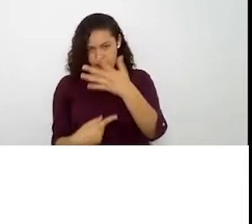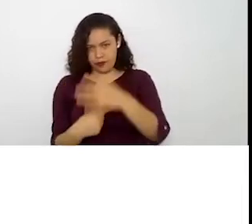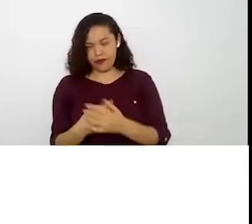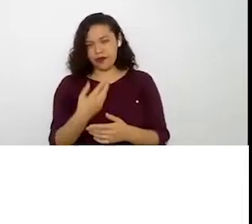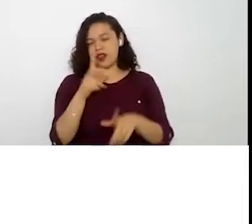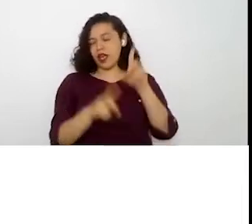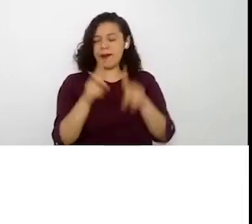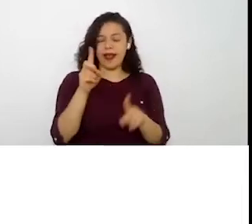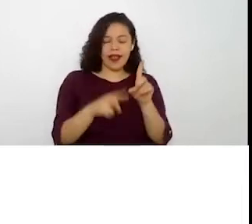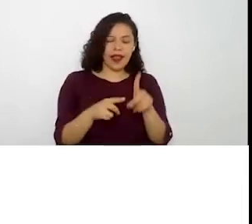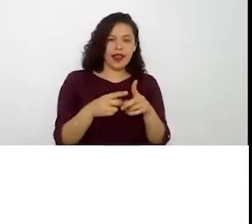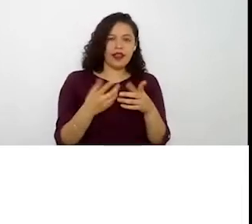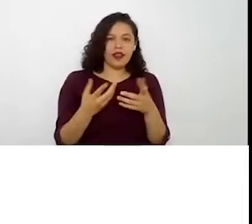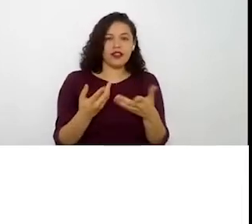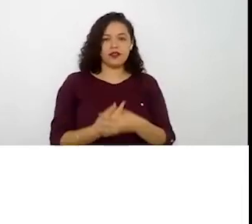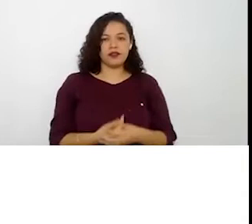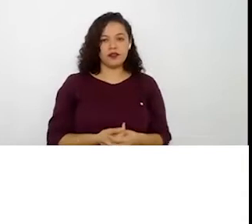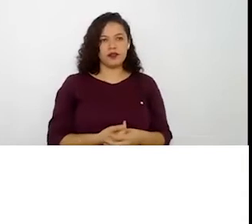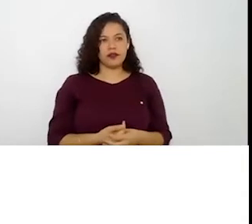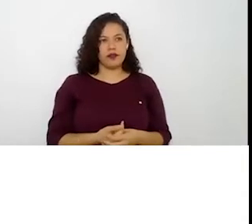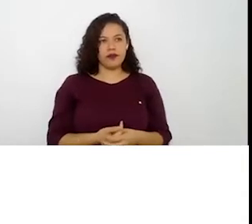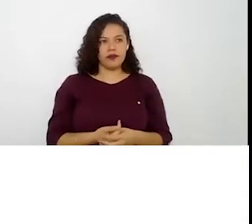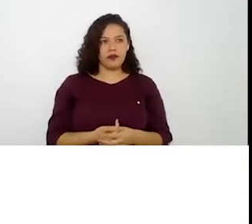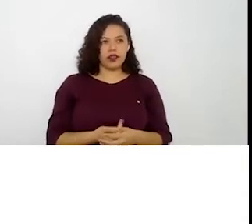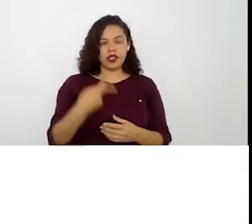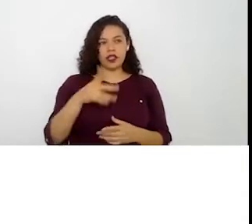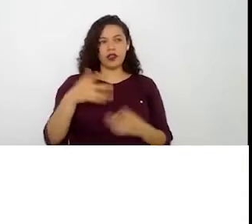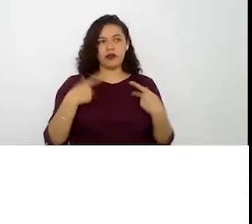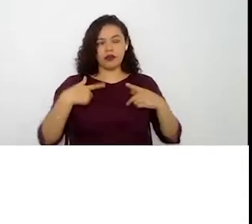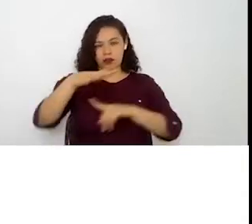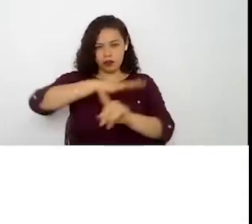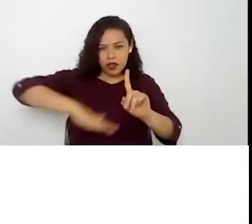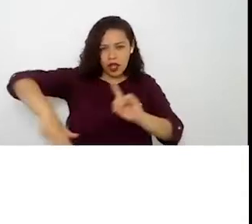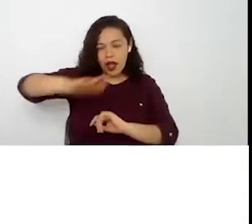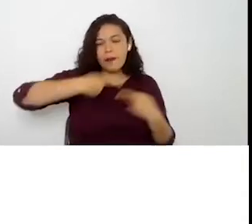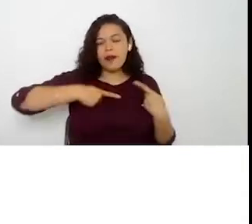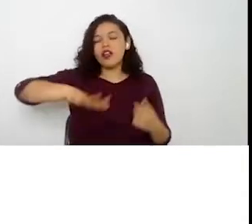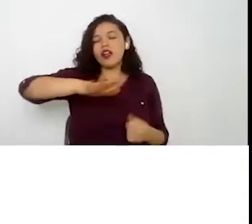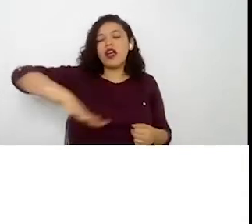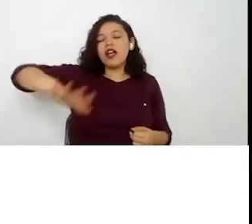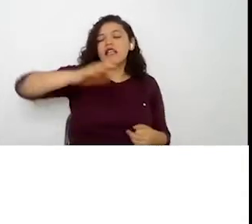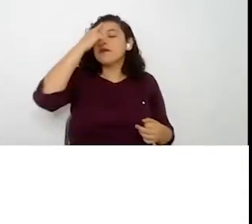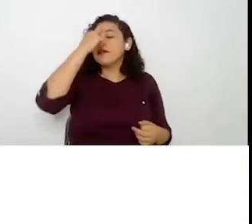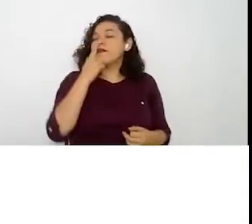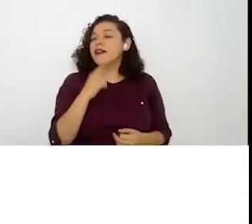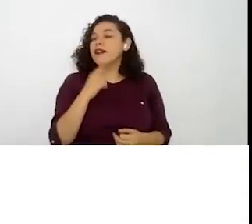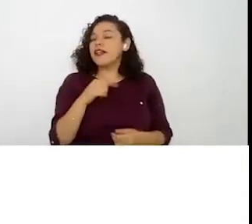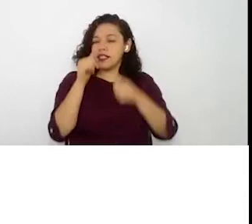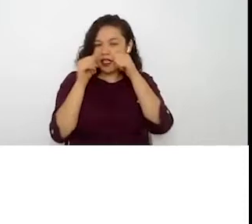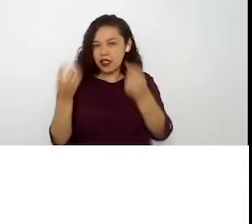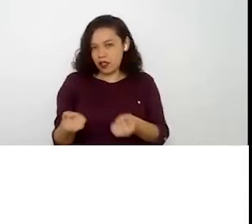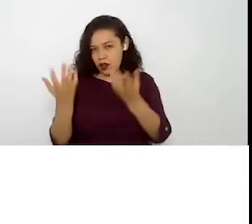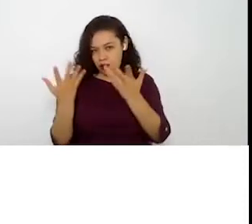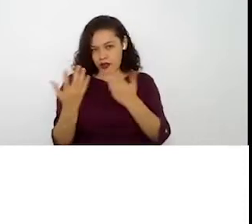ir viendo dependiendo de los de la población no De cuántos perfiles de población manejemos